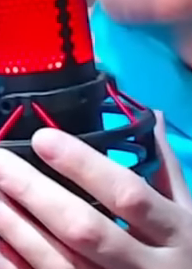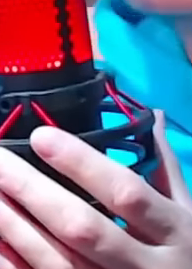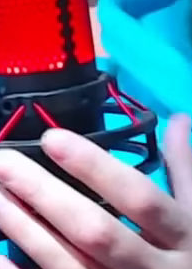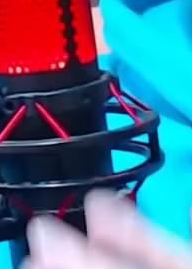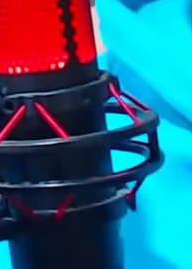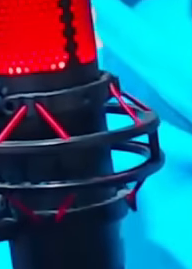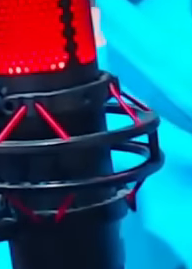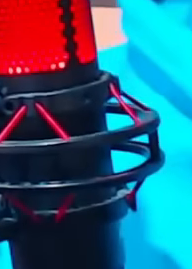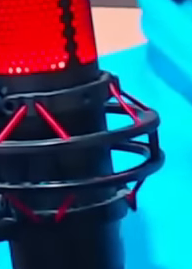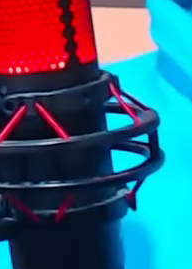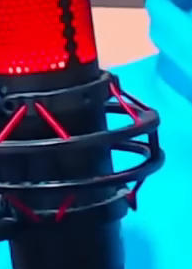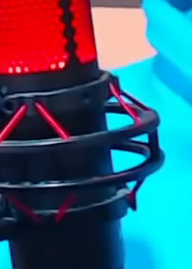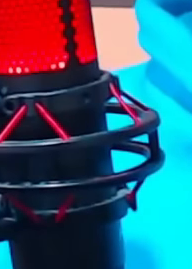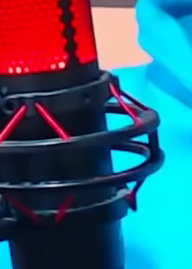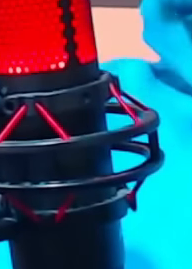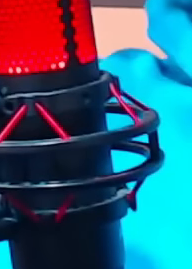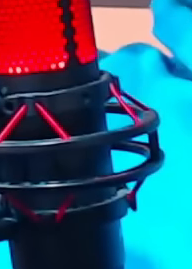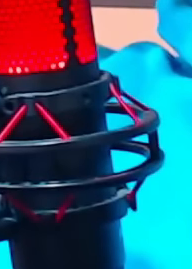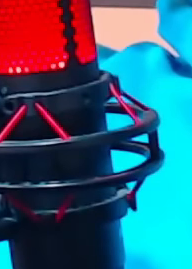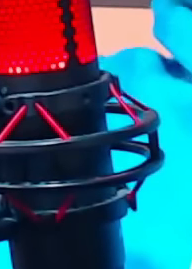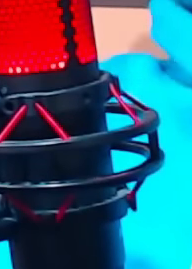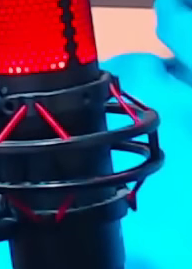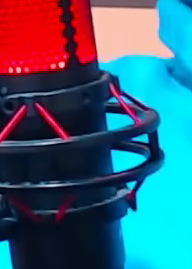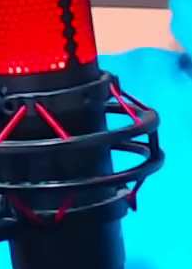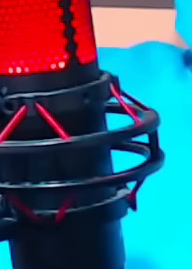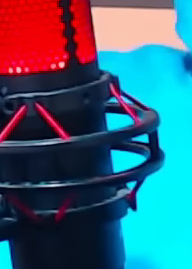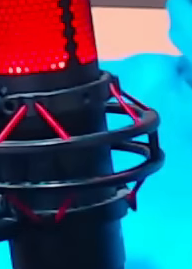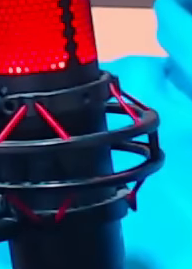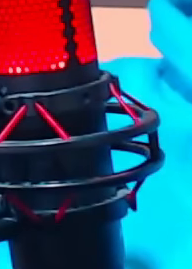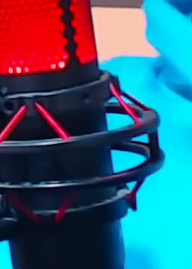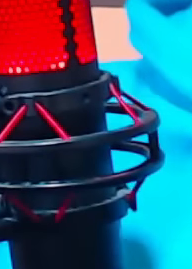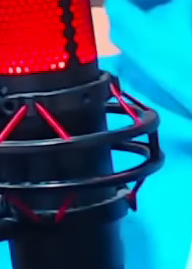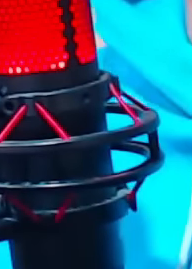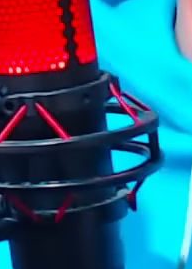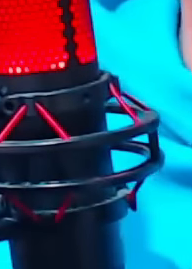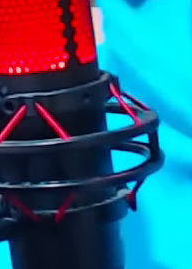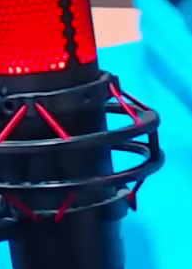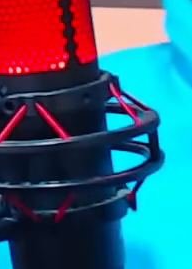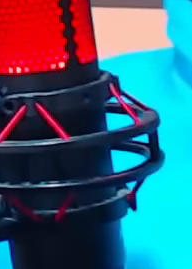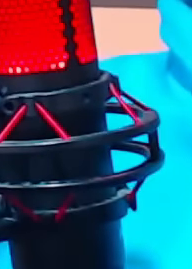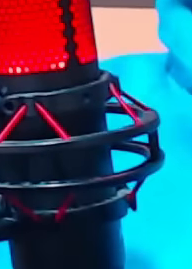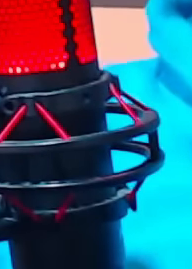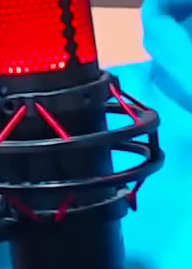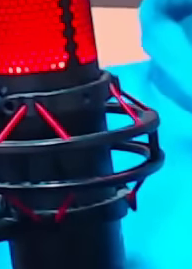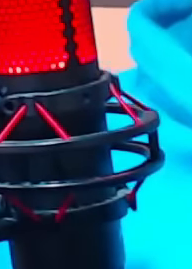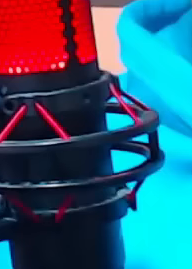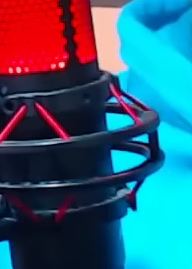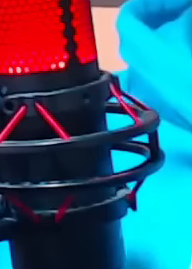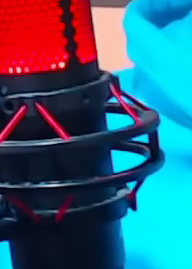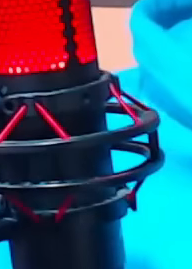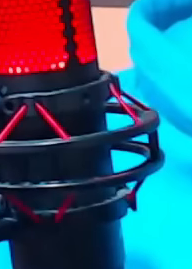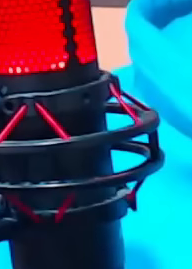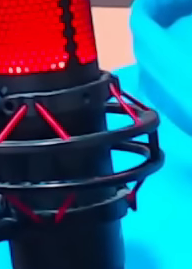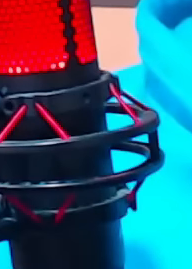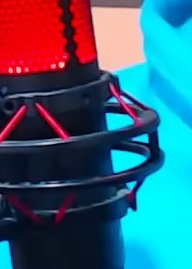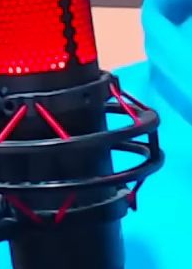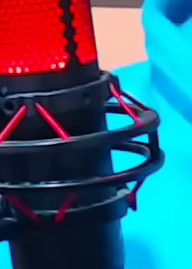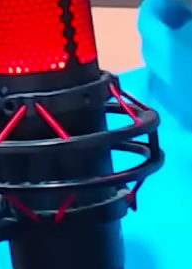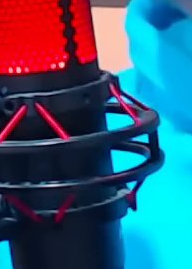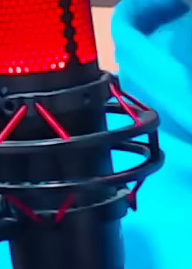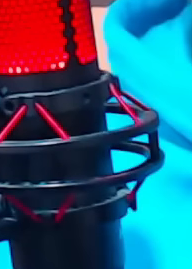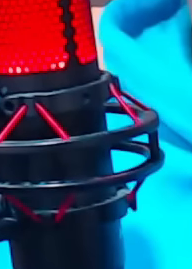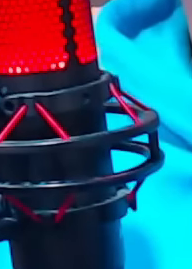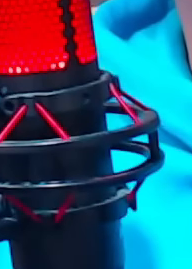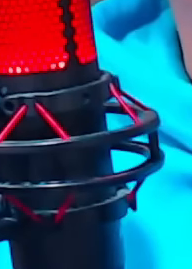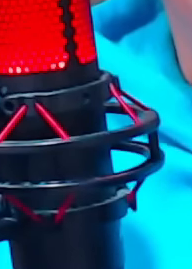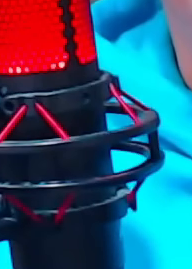me dejarán dicho en los comentarios. Por ahí lo agarré, lo retrocedí y lo arranqué en un mal momento. Por ahí hay cosas mejores de antes, porque decían que no